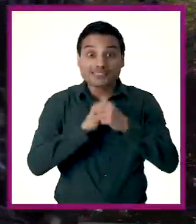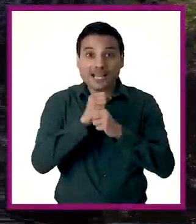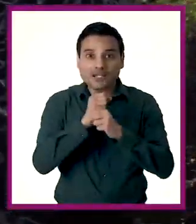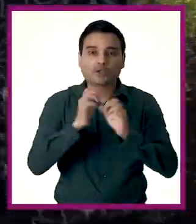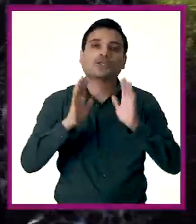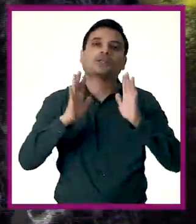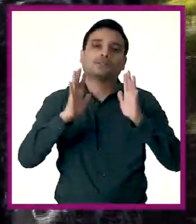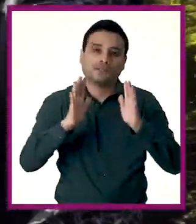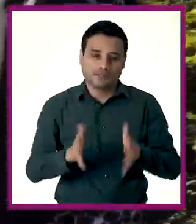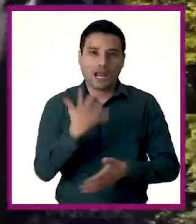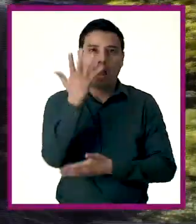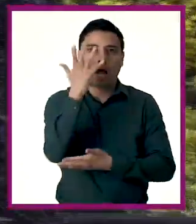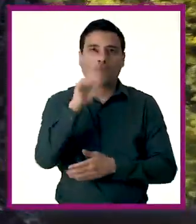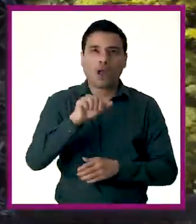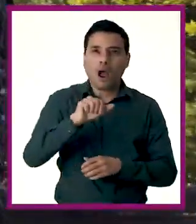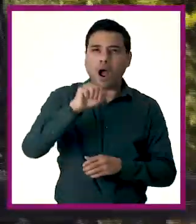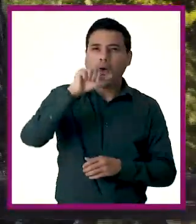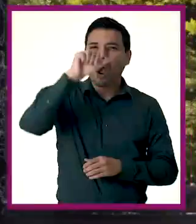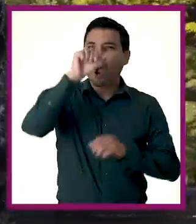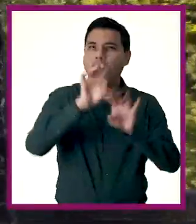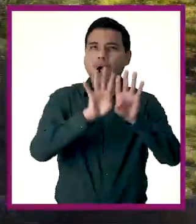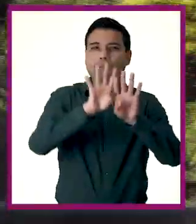objetivo. Lograron